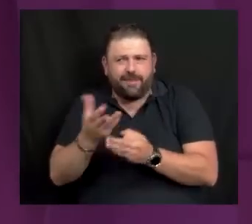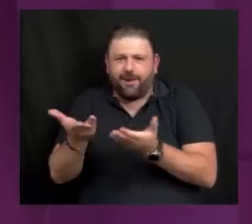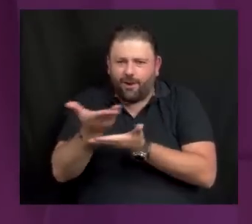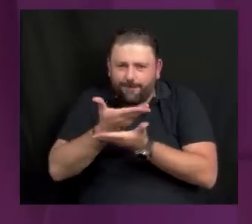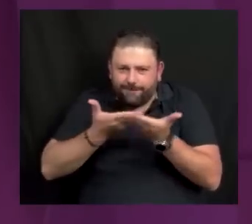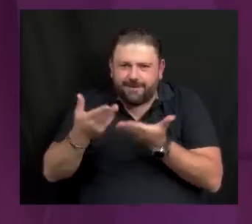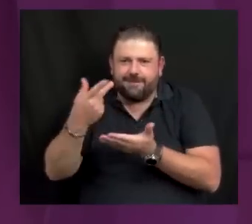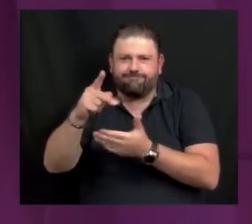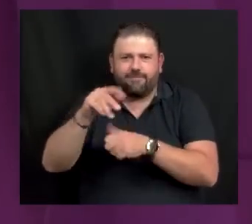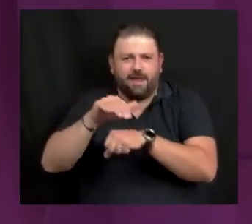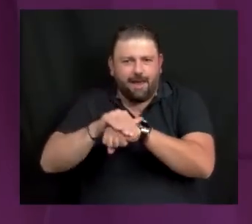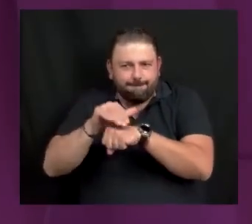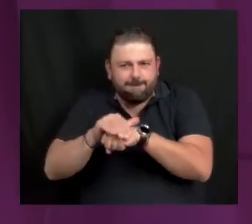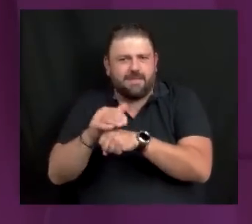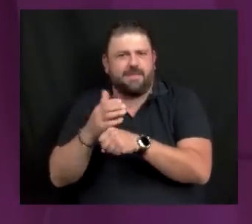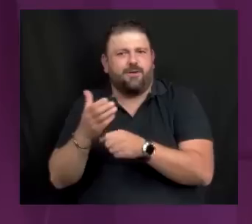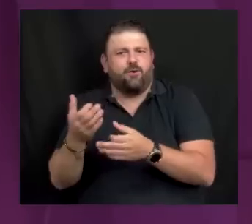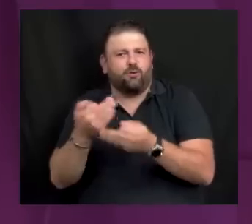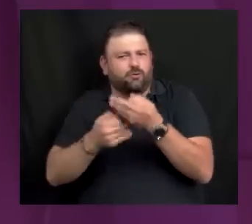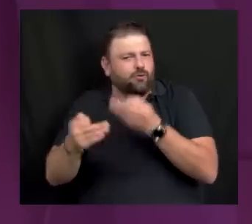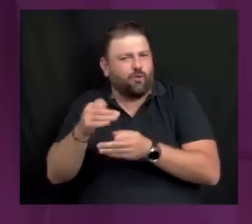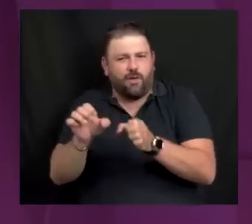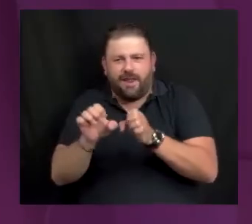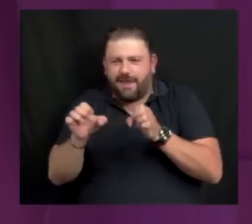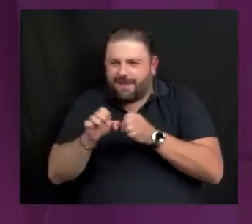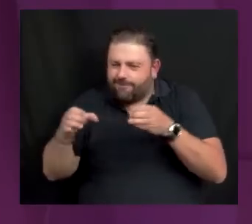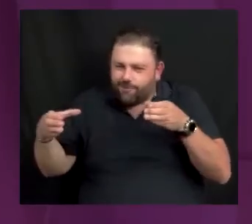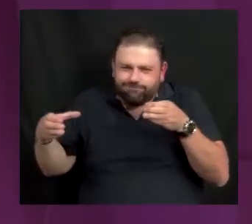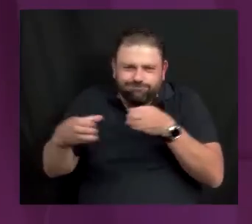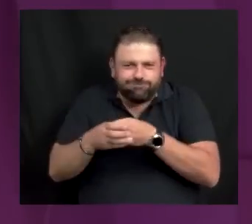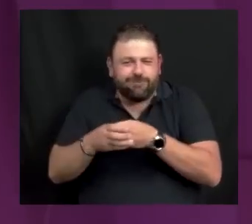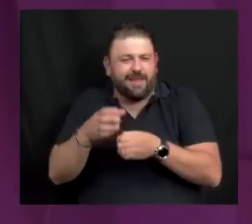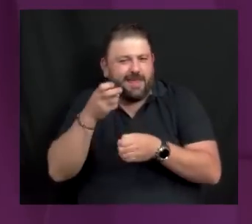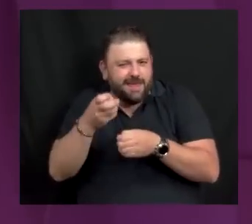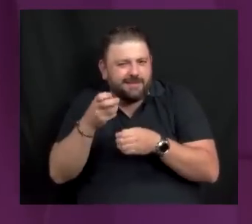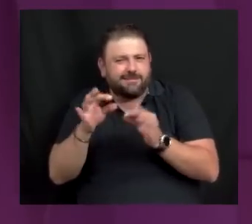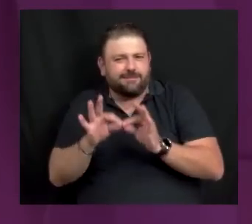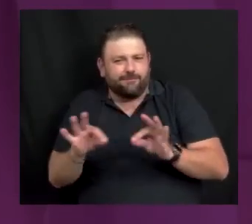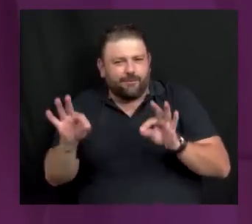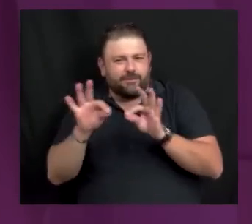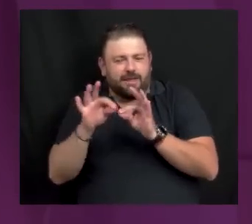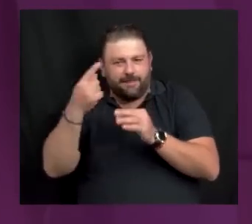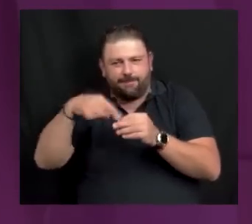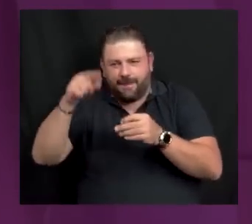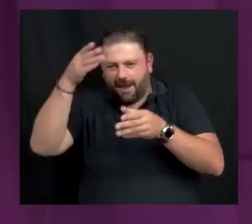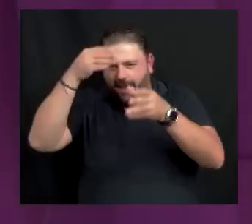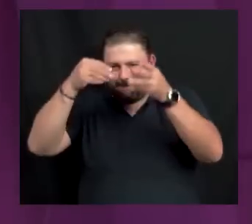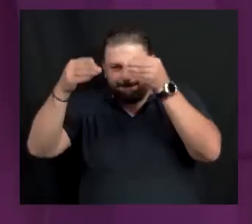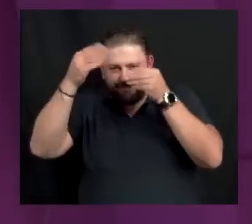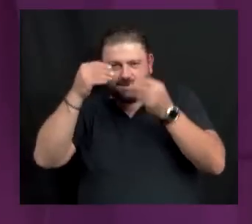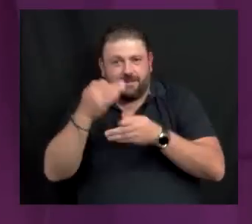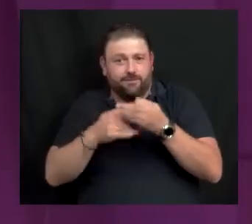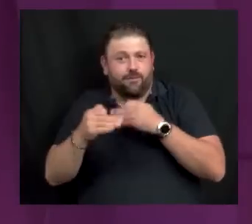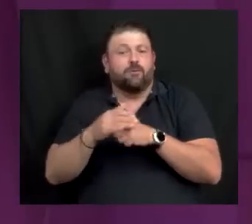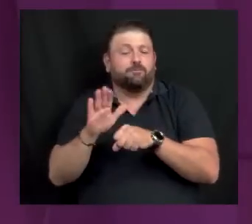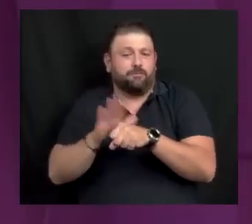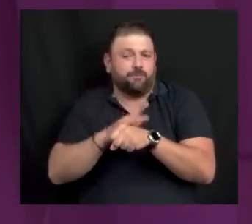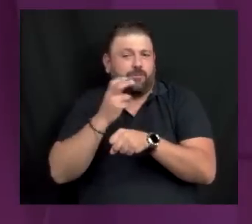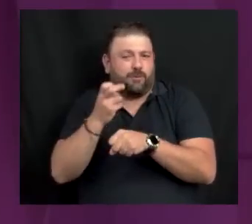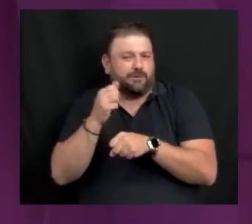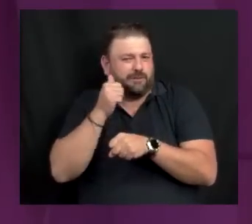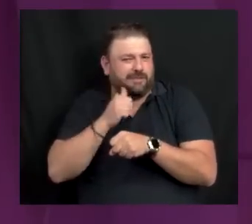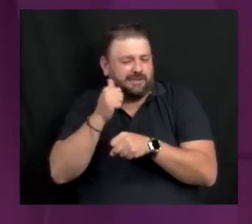tu equipo para que también se motiven. Recuerden que nunca dejamos de aprender y pues qué mejor que empecemos reactivándonos y recordando lo